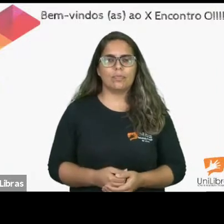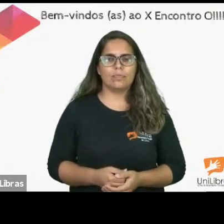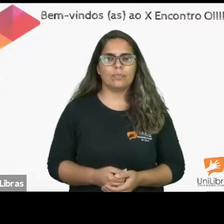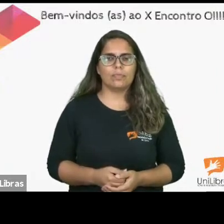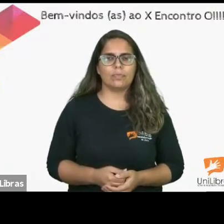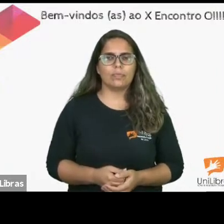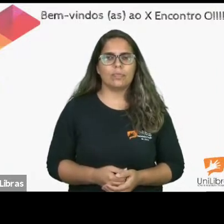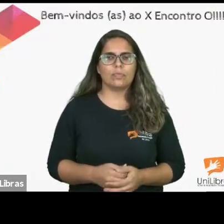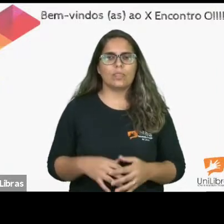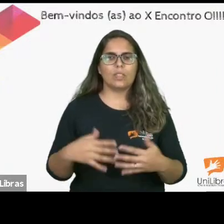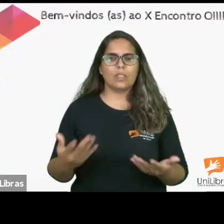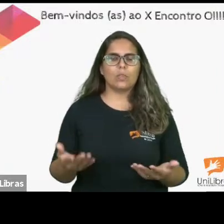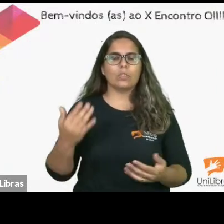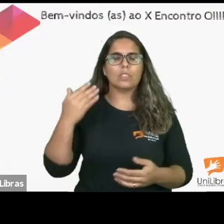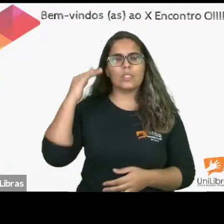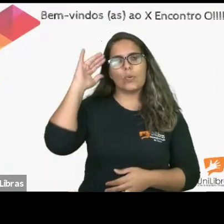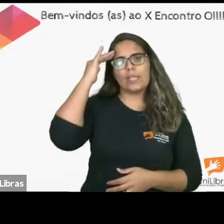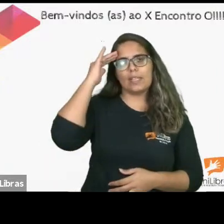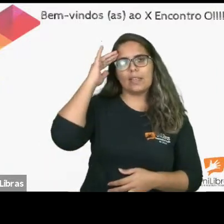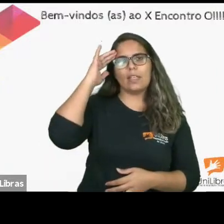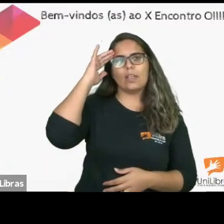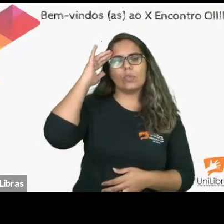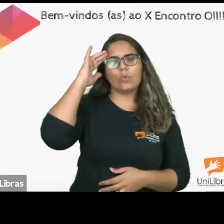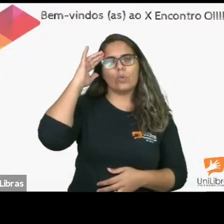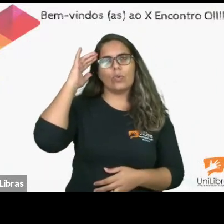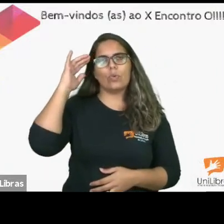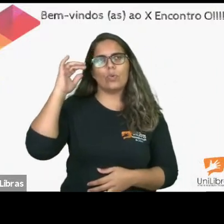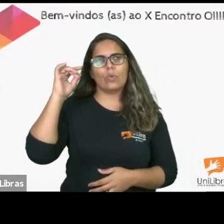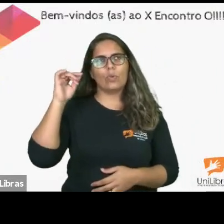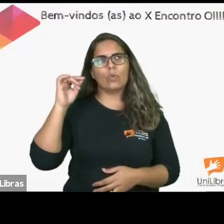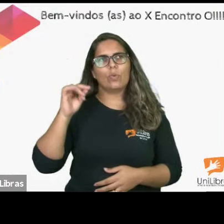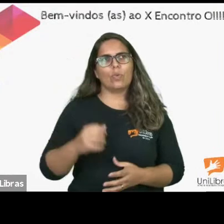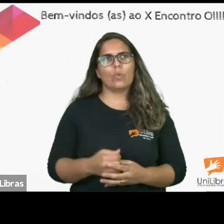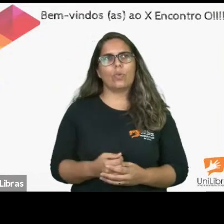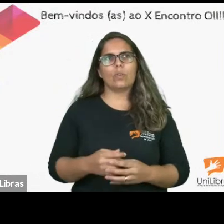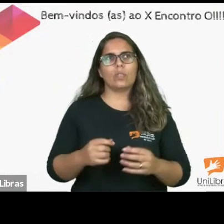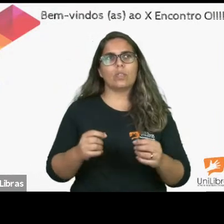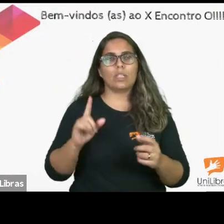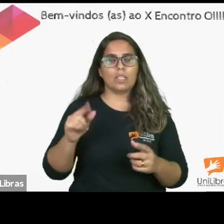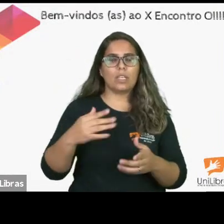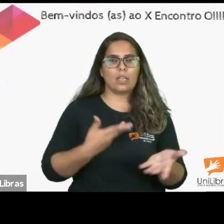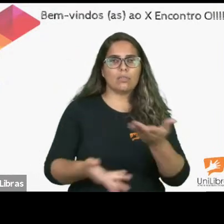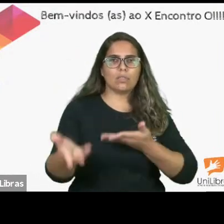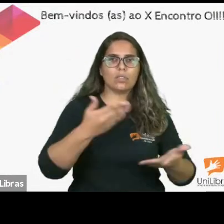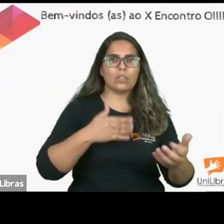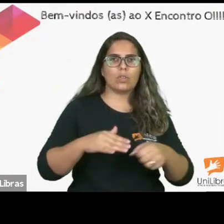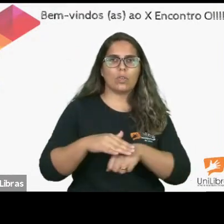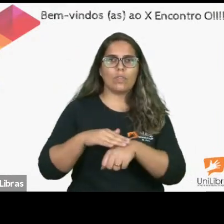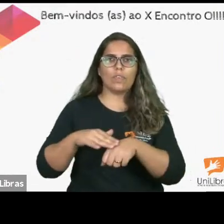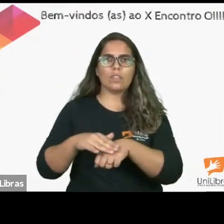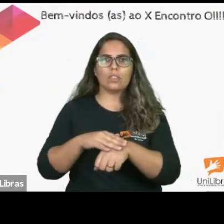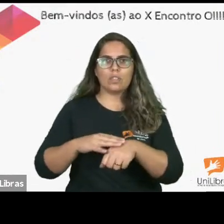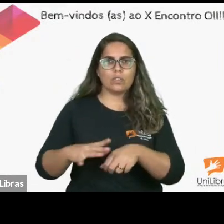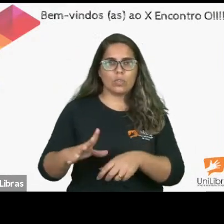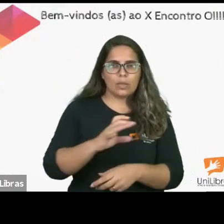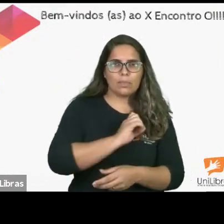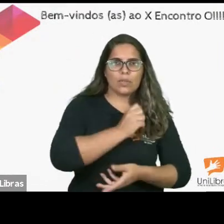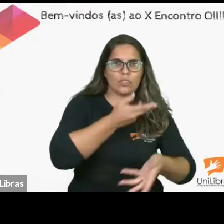Entonces entiendo la pasión que es, despierta la conversación también. Yo quisiera